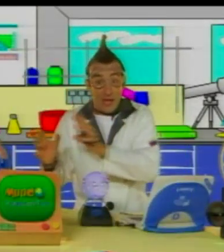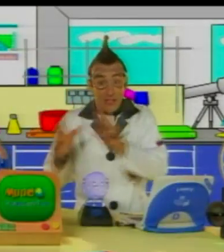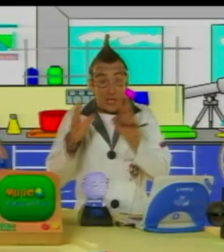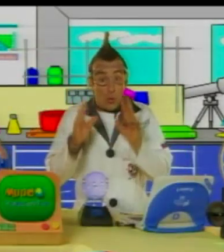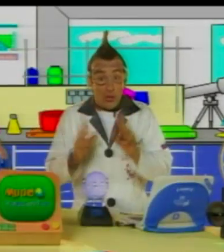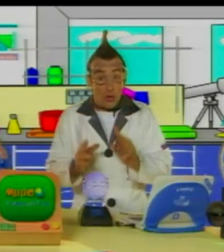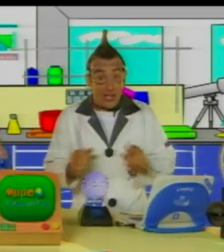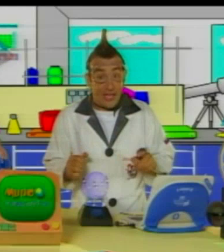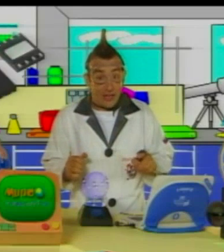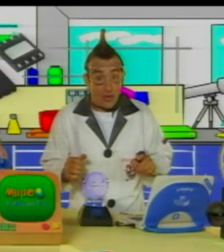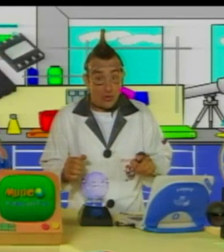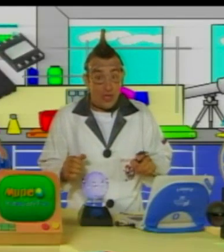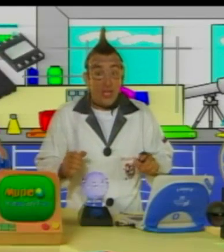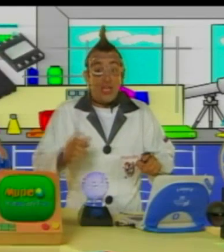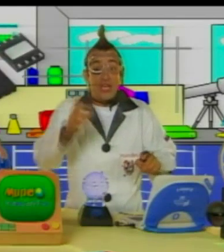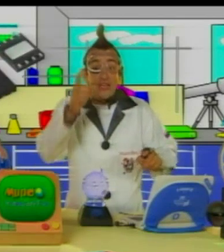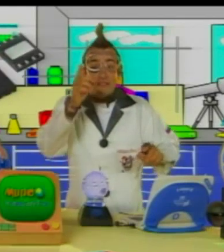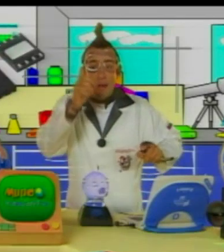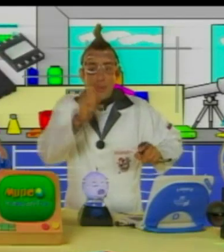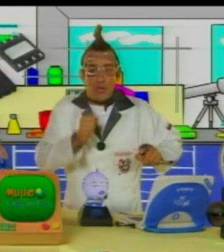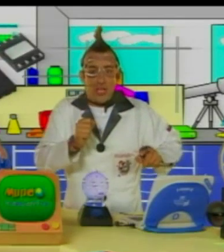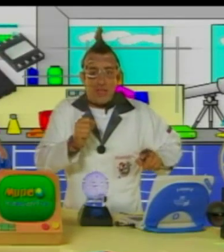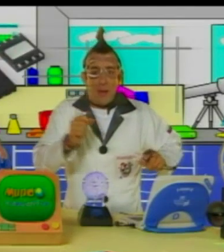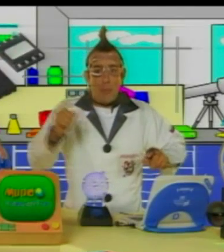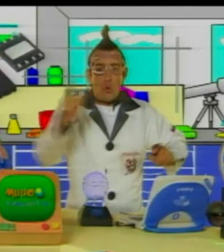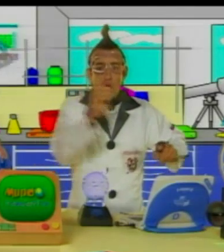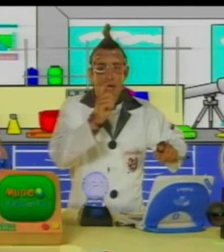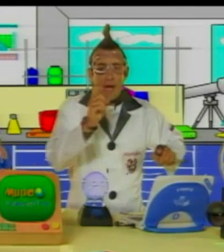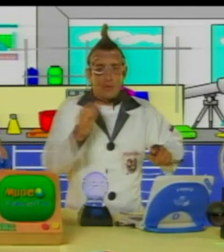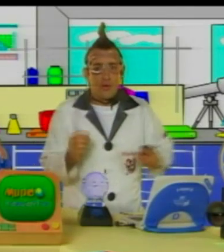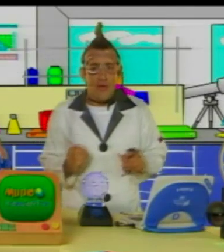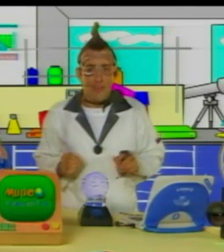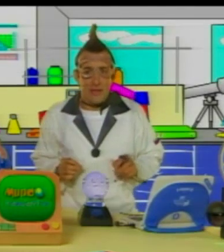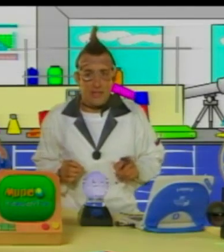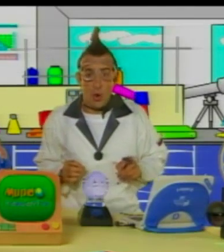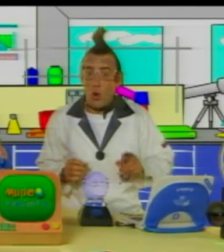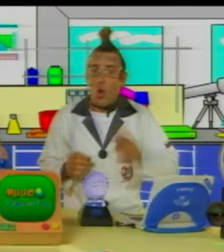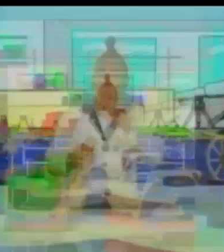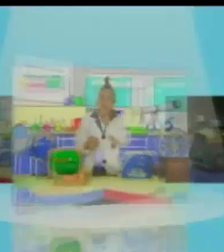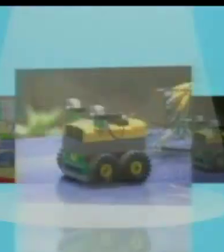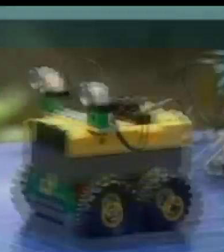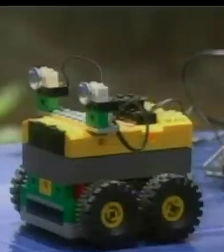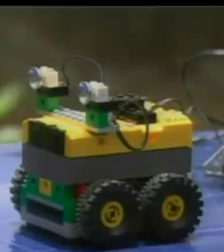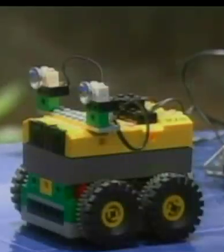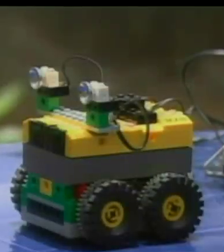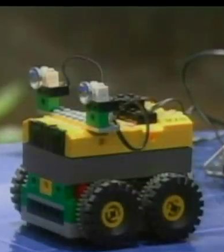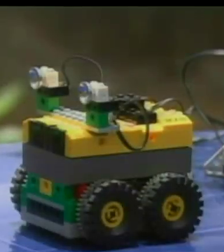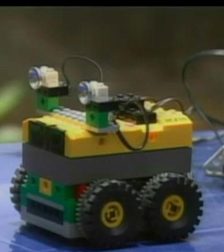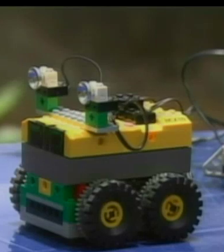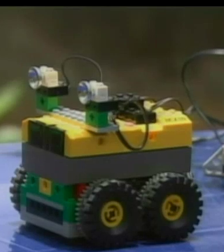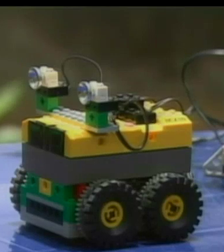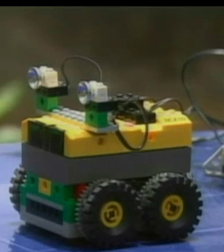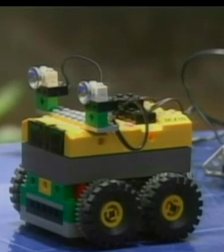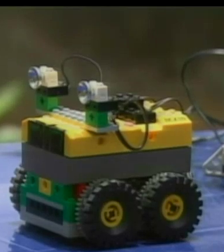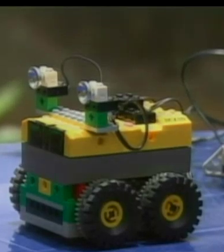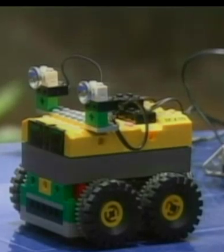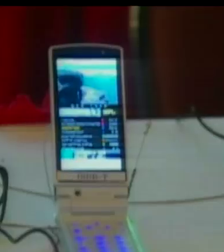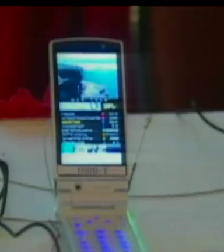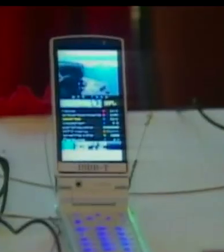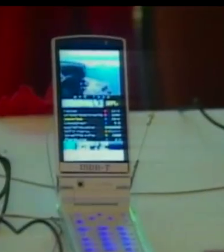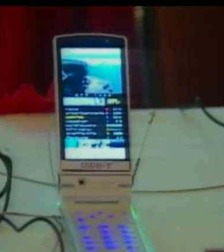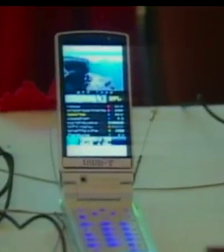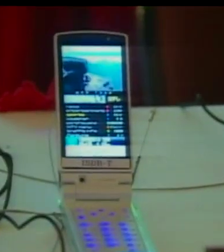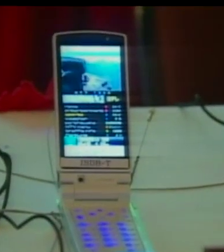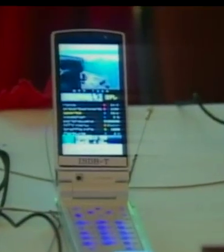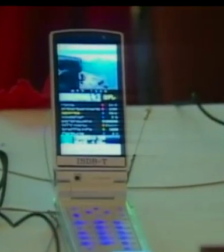se fabrican circuitos eléctricos y que está protegida por una cápsula de plástico o cerámica. Funciona como nuestro